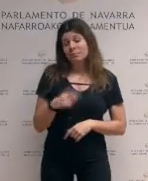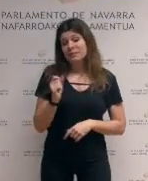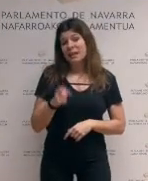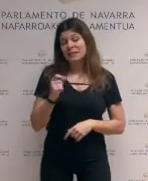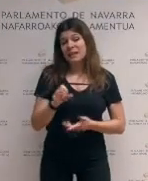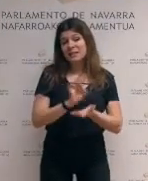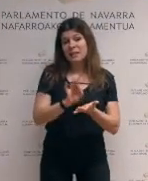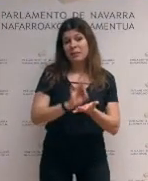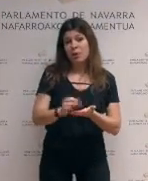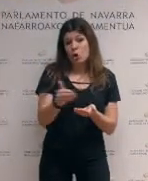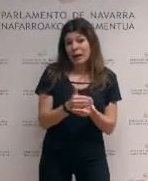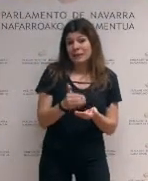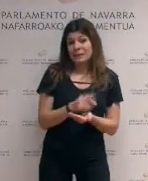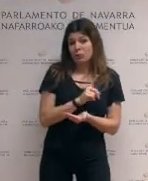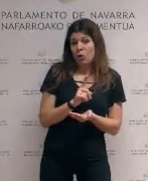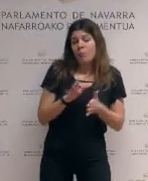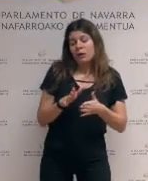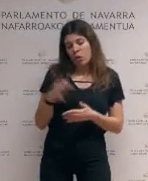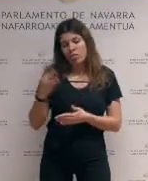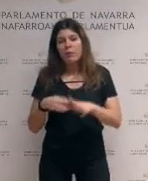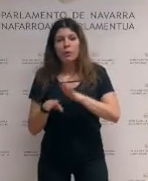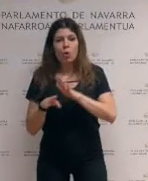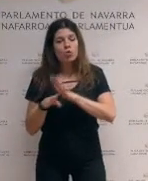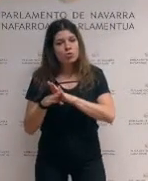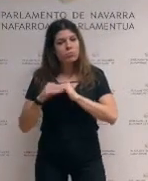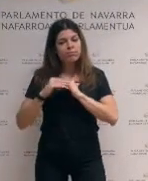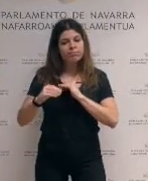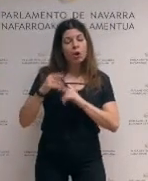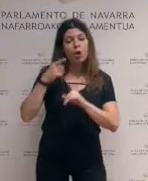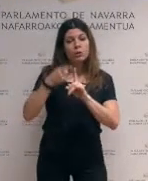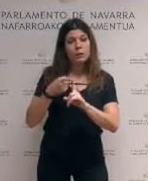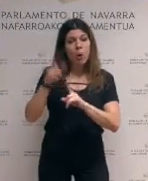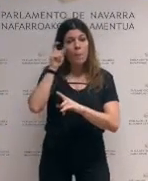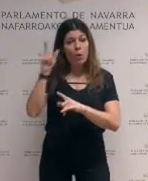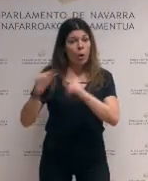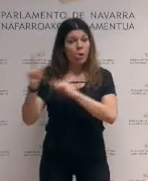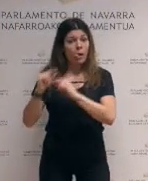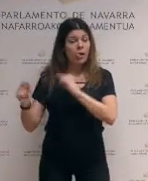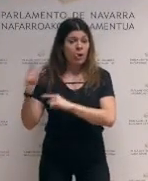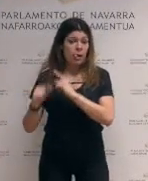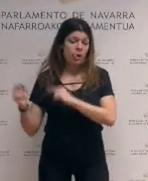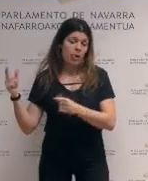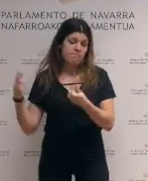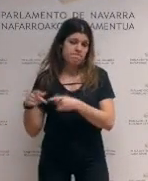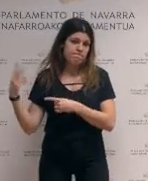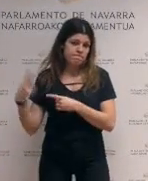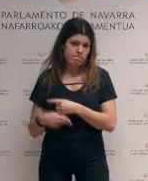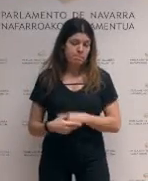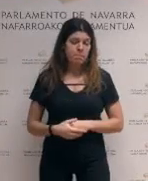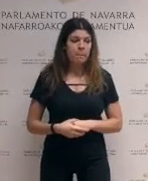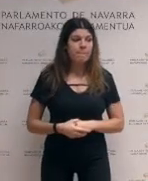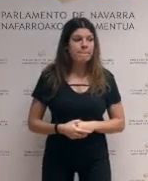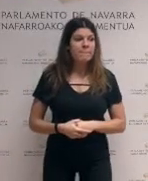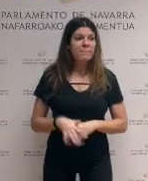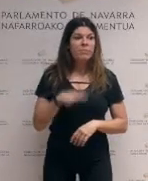Administración apuesta por mantenerlos porque es la única forma de evitar esa despoblación. Decía que puede ser una ventaja